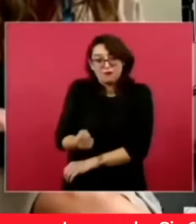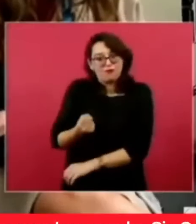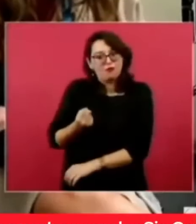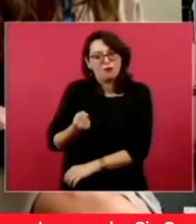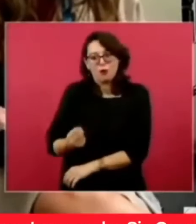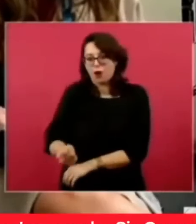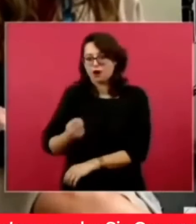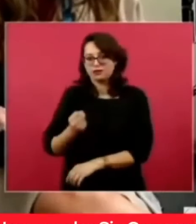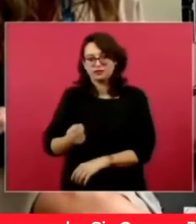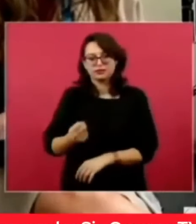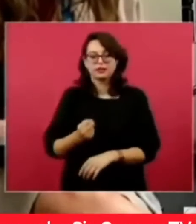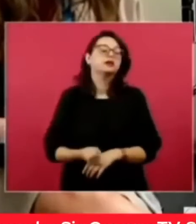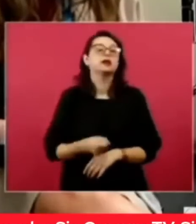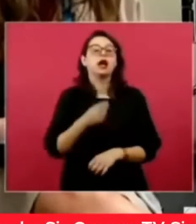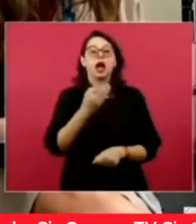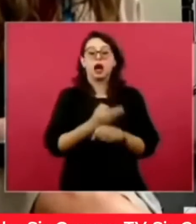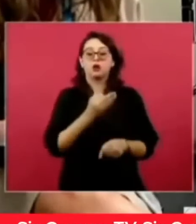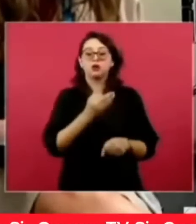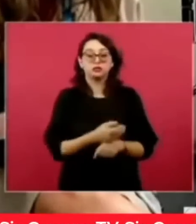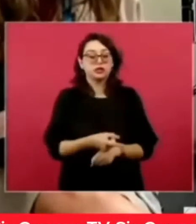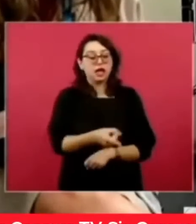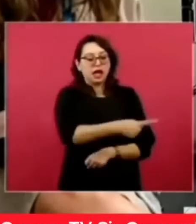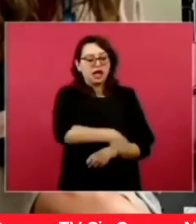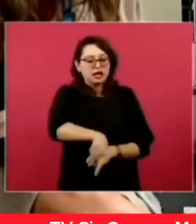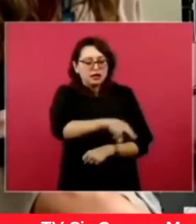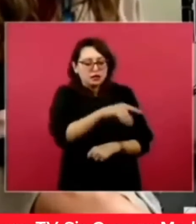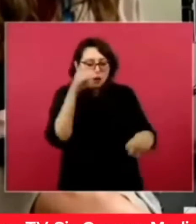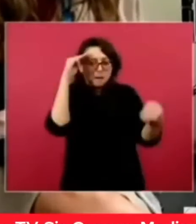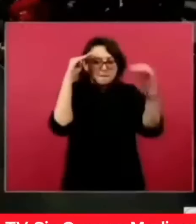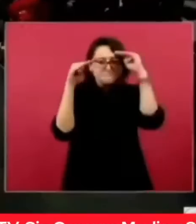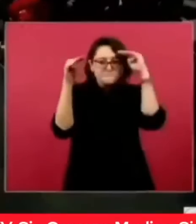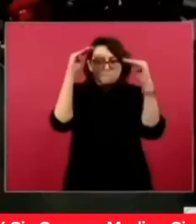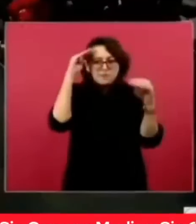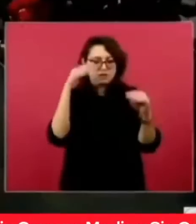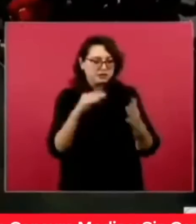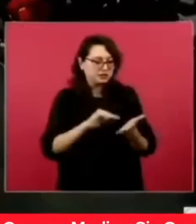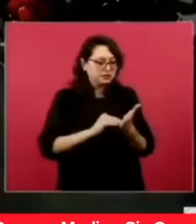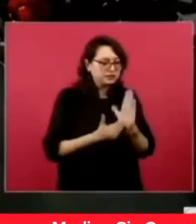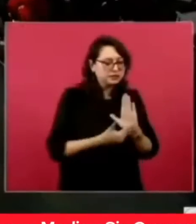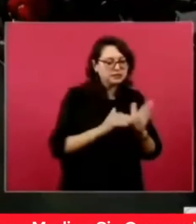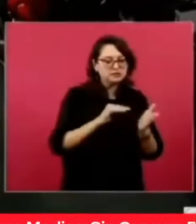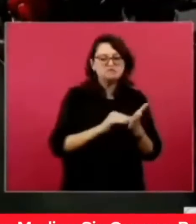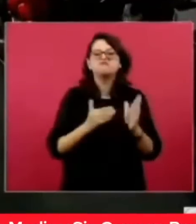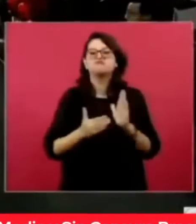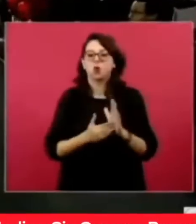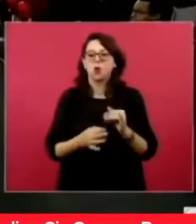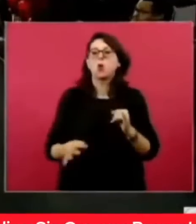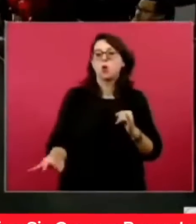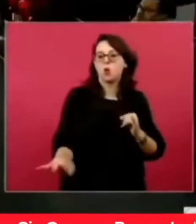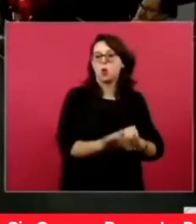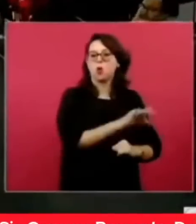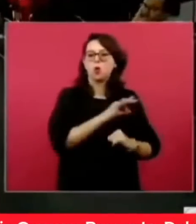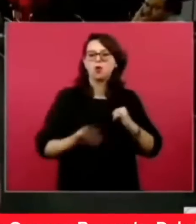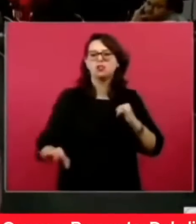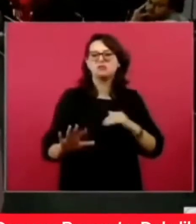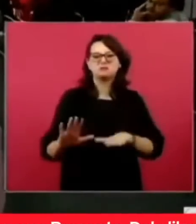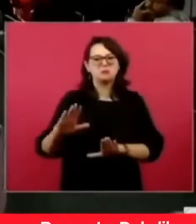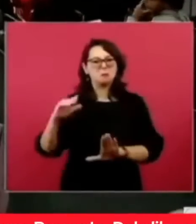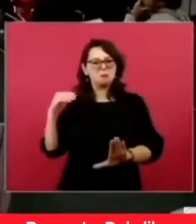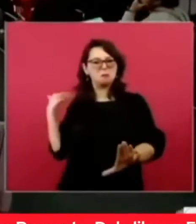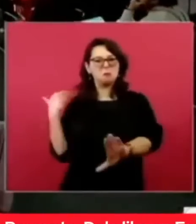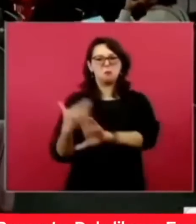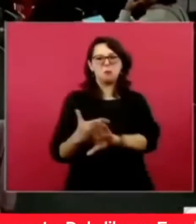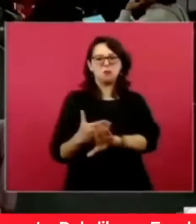que preparan una última embestida contra su gobierno y contra usted particularmente, en esta lógica